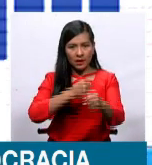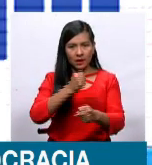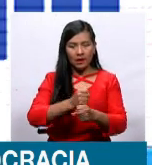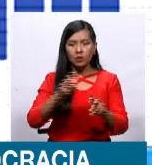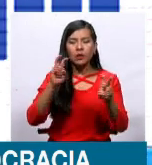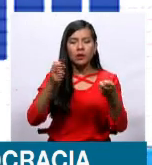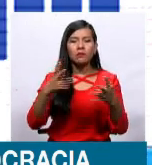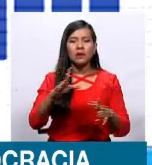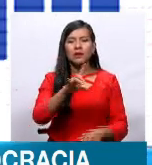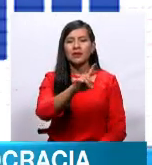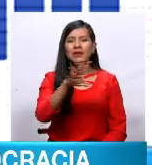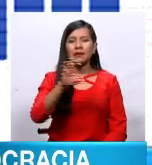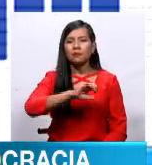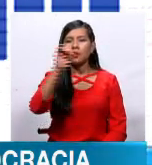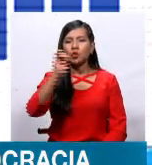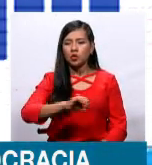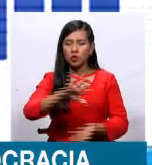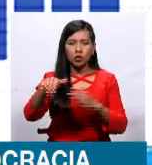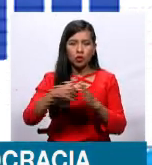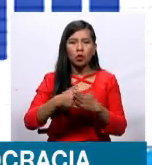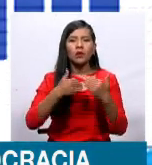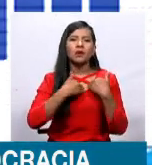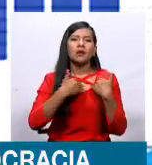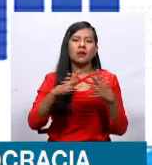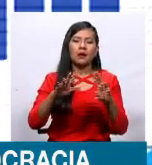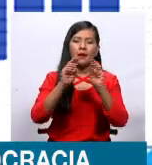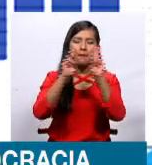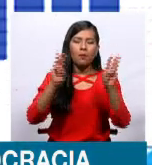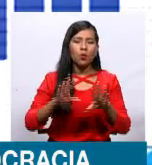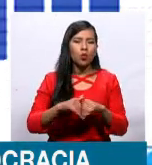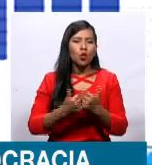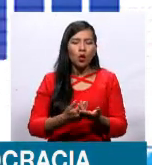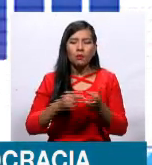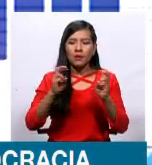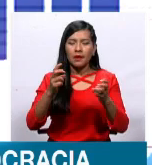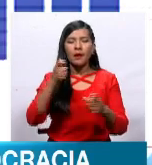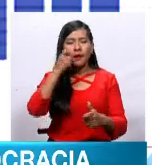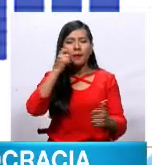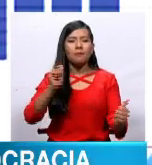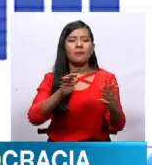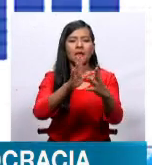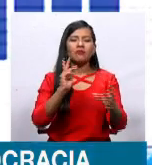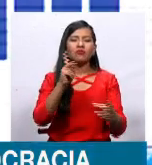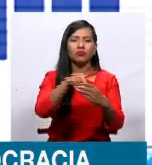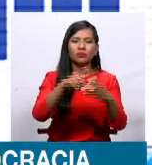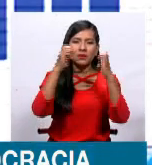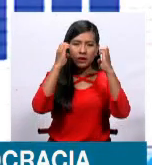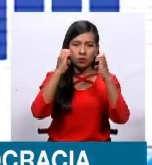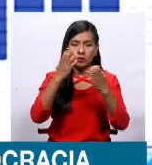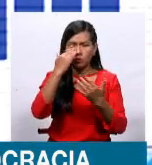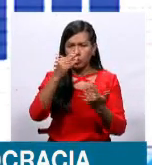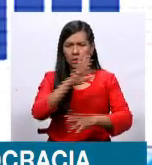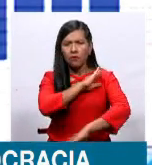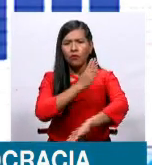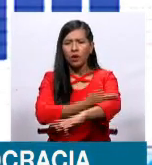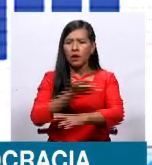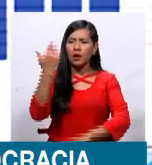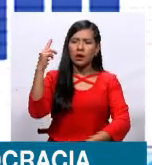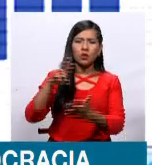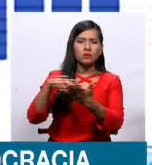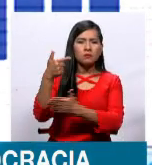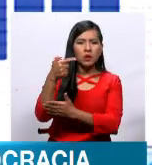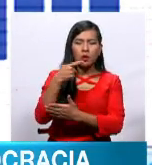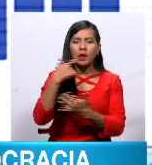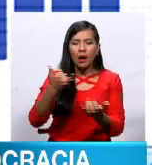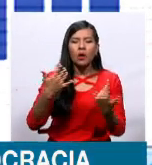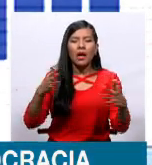el 100% se encuentra en la modalidad presencial, denotando que los esfuerzos realizados desde el 2021 nos permiten